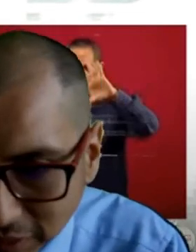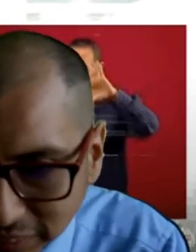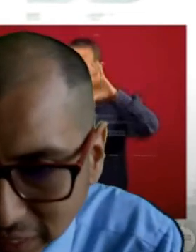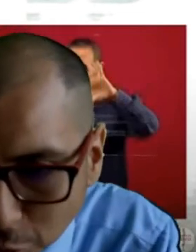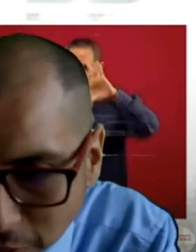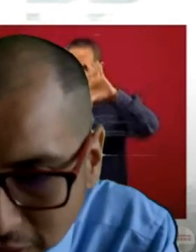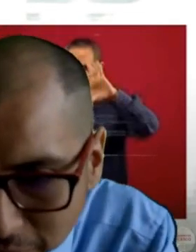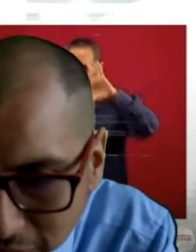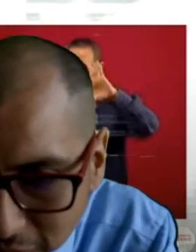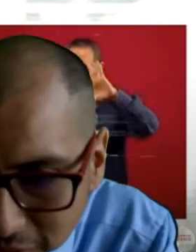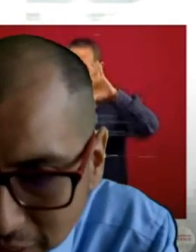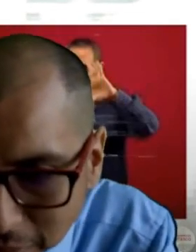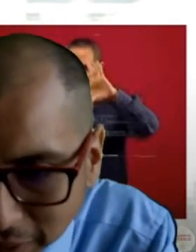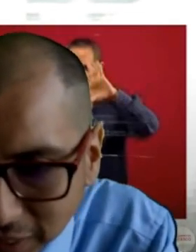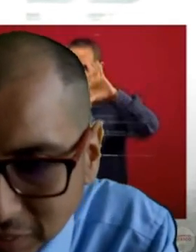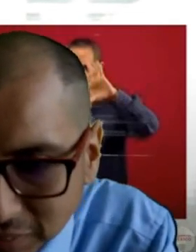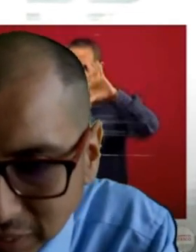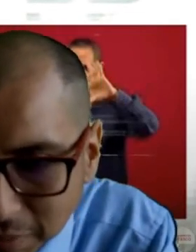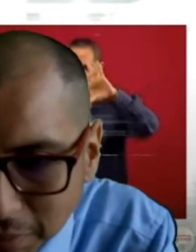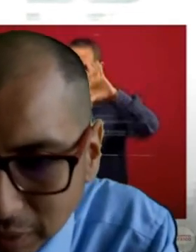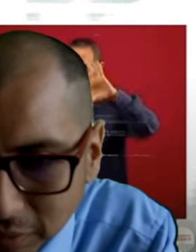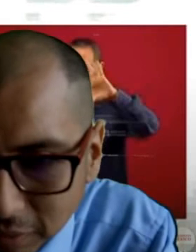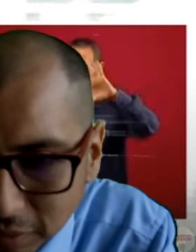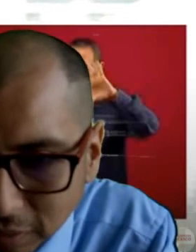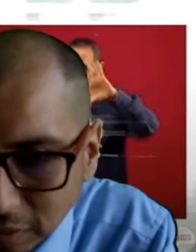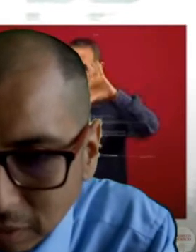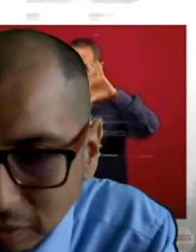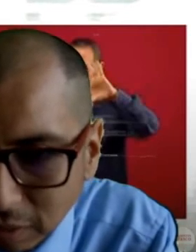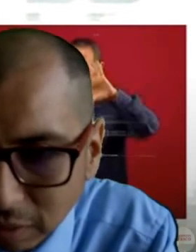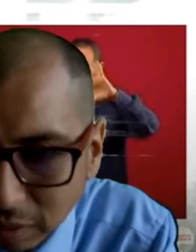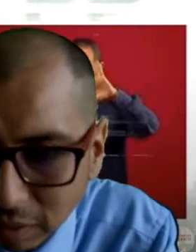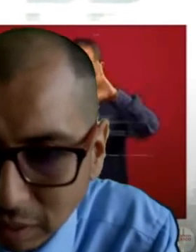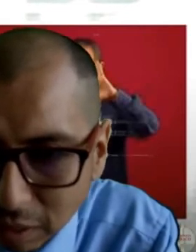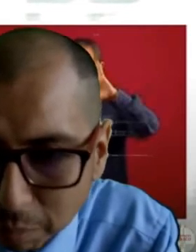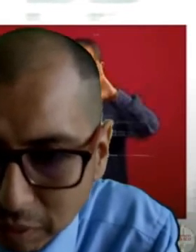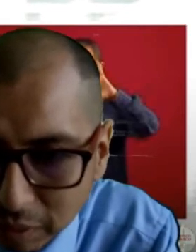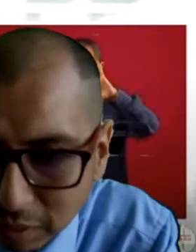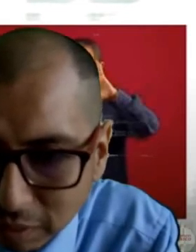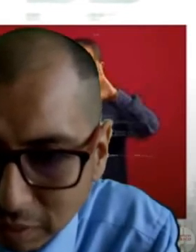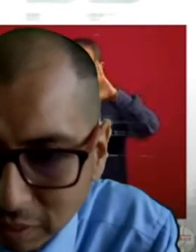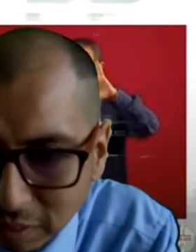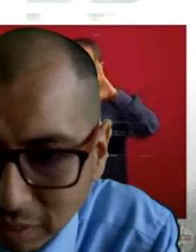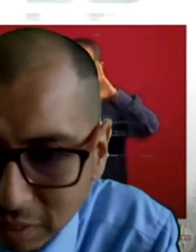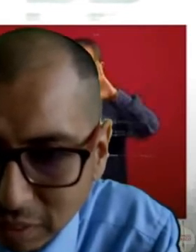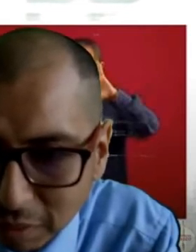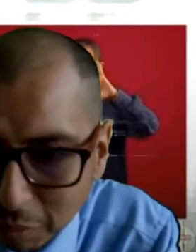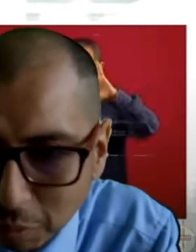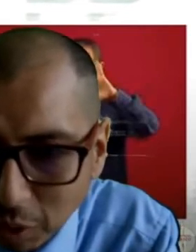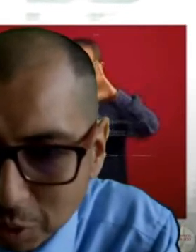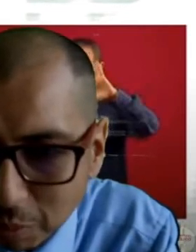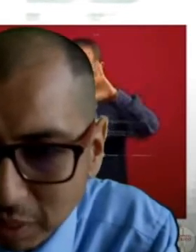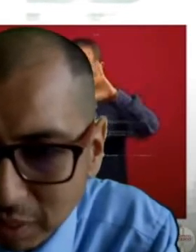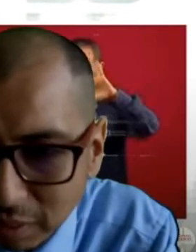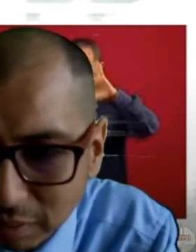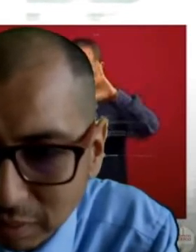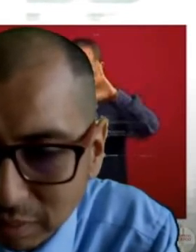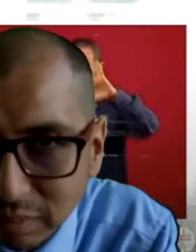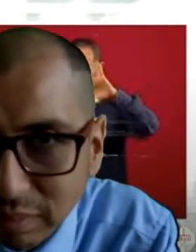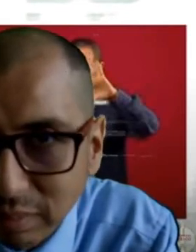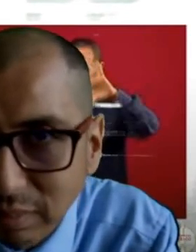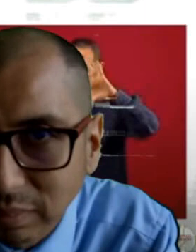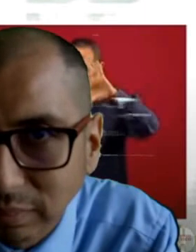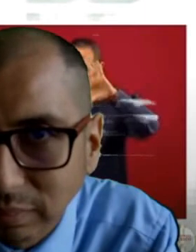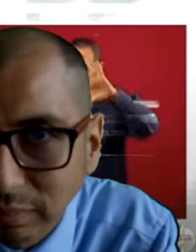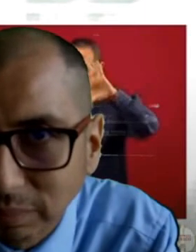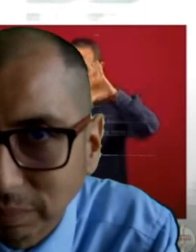méxico es que la curva de méxico ya iba bajando ya iba bajando y de repente volvía a subir